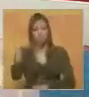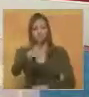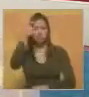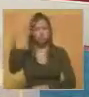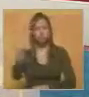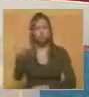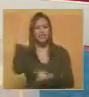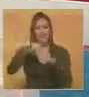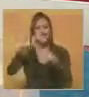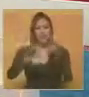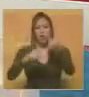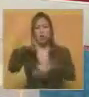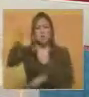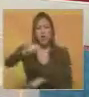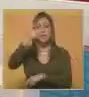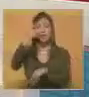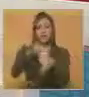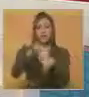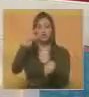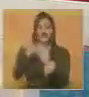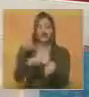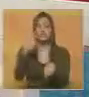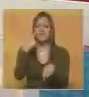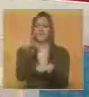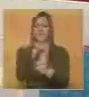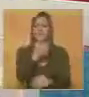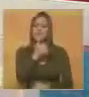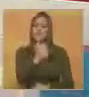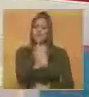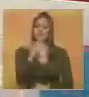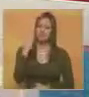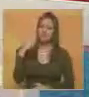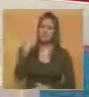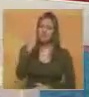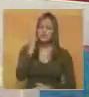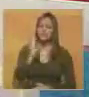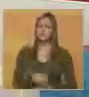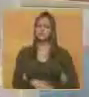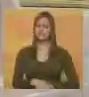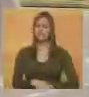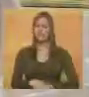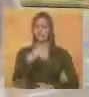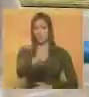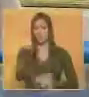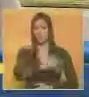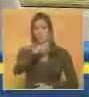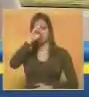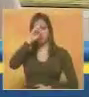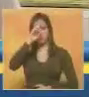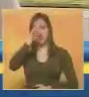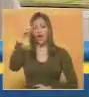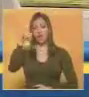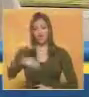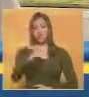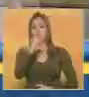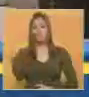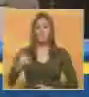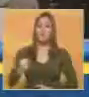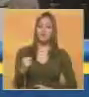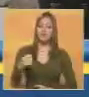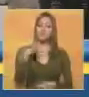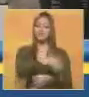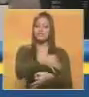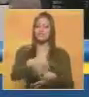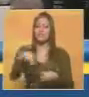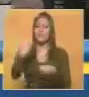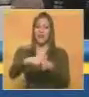cometer diferentes delitos en Puerto Rico. Vamos directamente a los detalles con Jenny Soto. Buenas tardes. Efectivamente, acá en el estado Zulia, la Policía Municipal